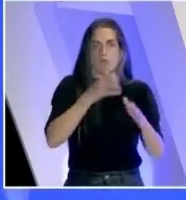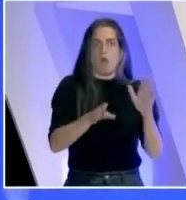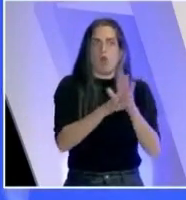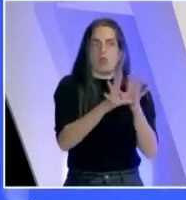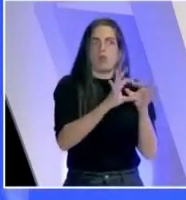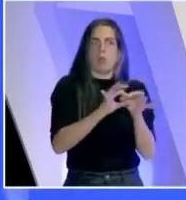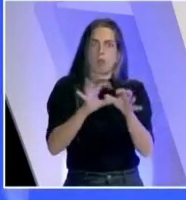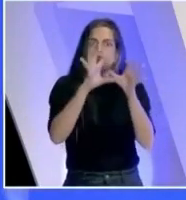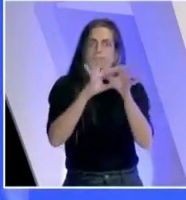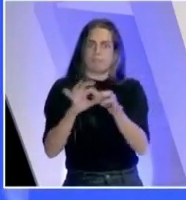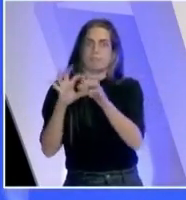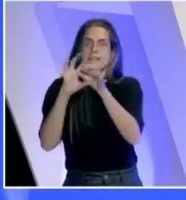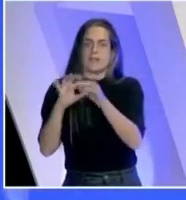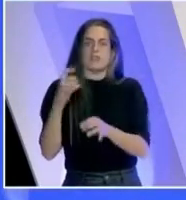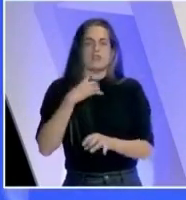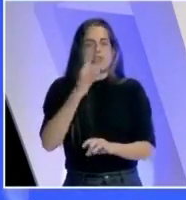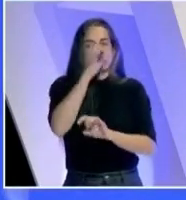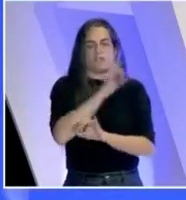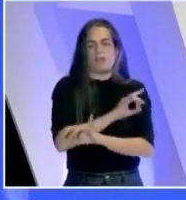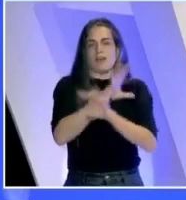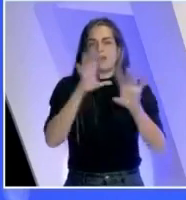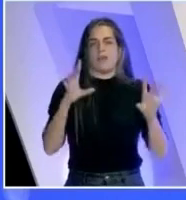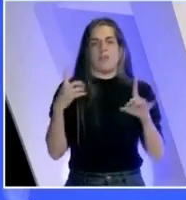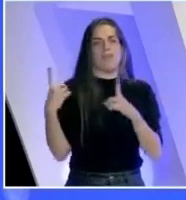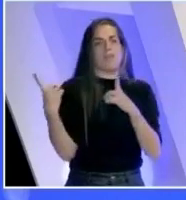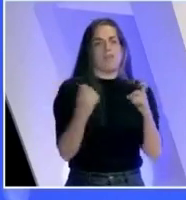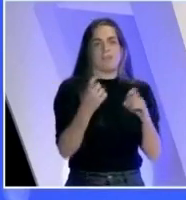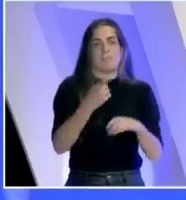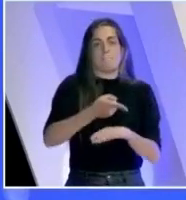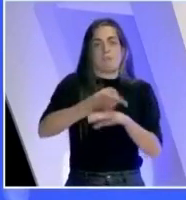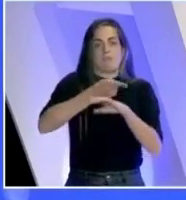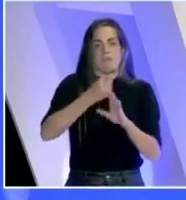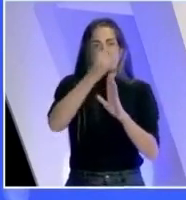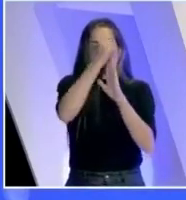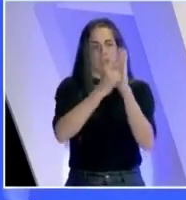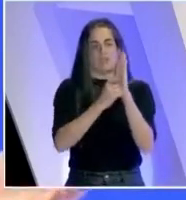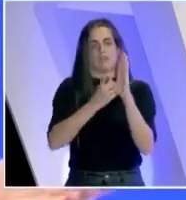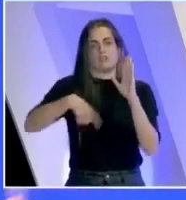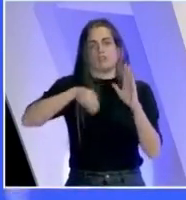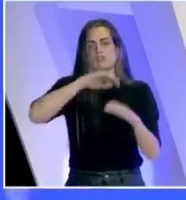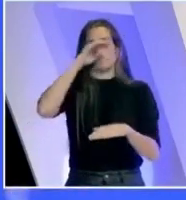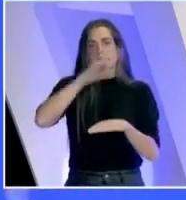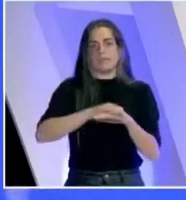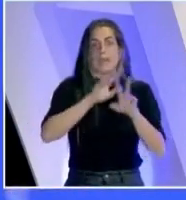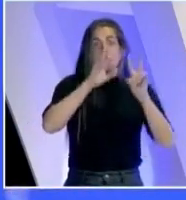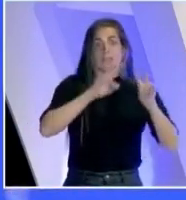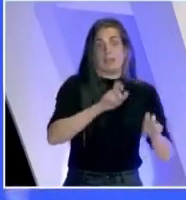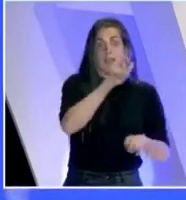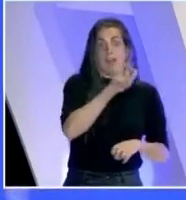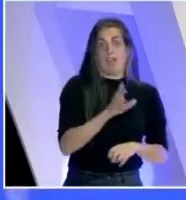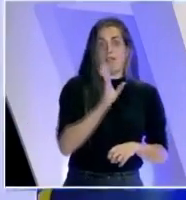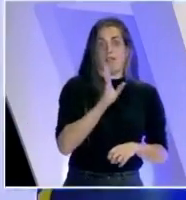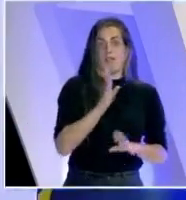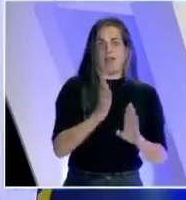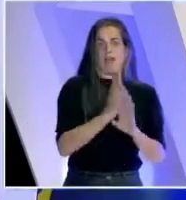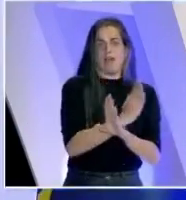muy claro que tenemos que cumplir uno de los mandatos que ha hecho referencia tanto la investigadora como también Diego Cruz, ¿no?